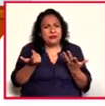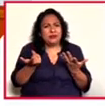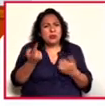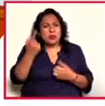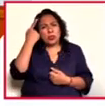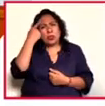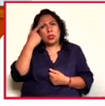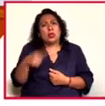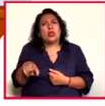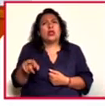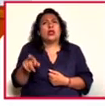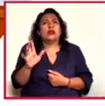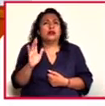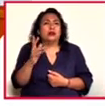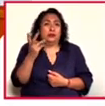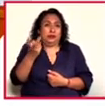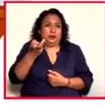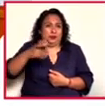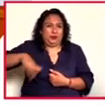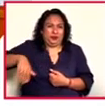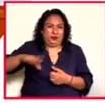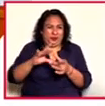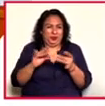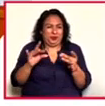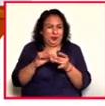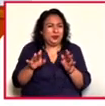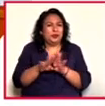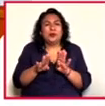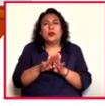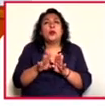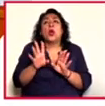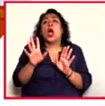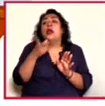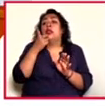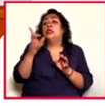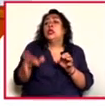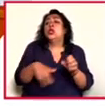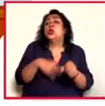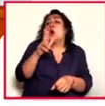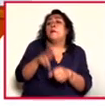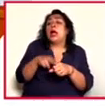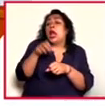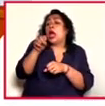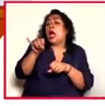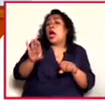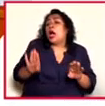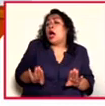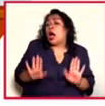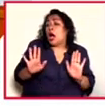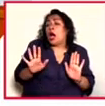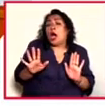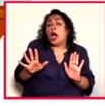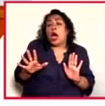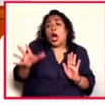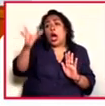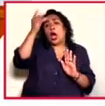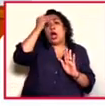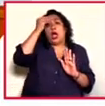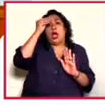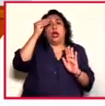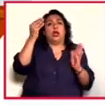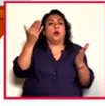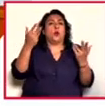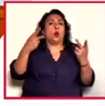para precisamente esto que mencionabas, ¿no? No es normal muchas actitudes que hemos adquirido como seres